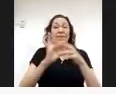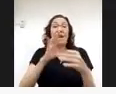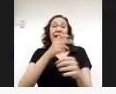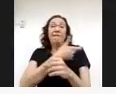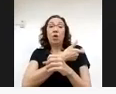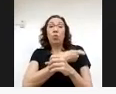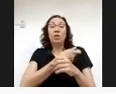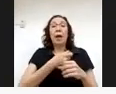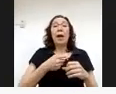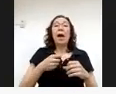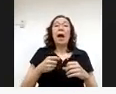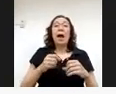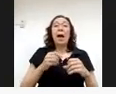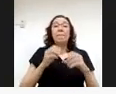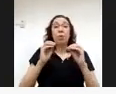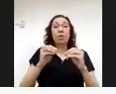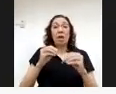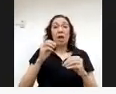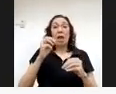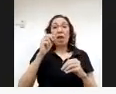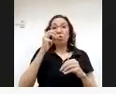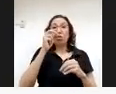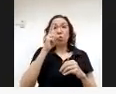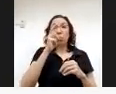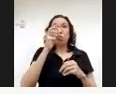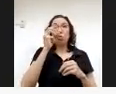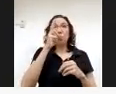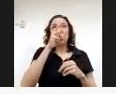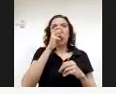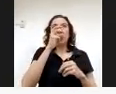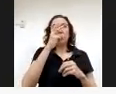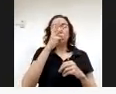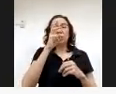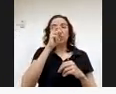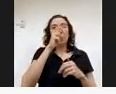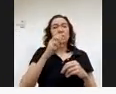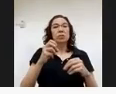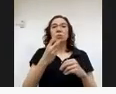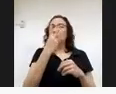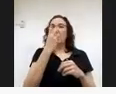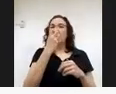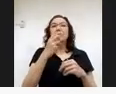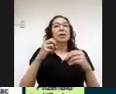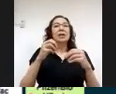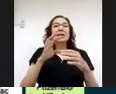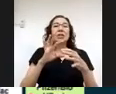vacuna pone en duda su eficacia y pone en duda su seguridad.